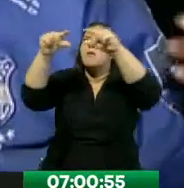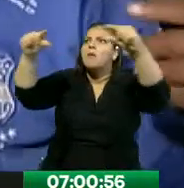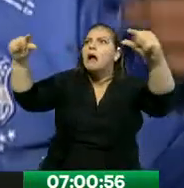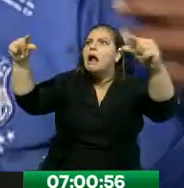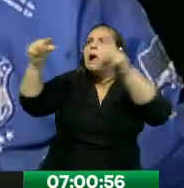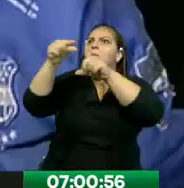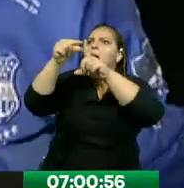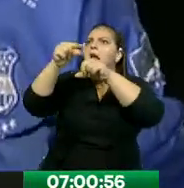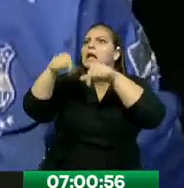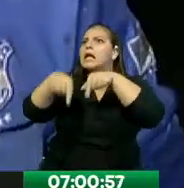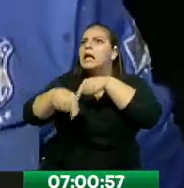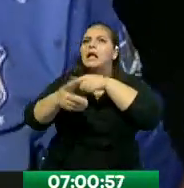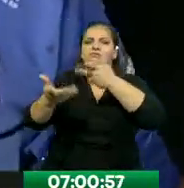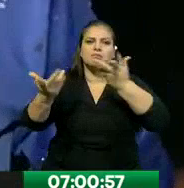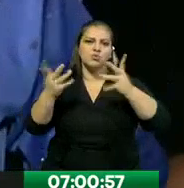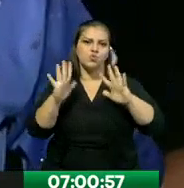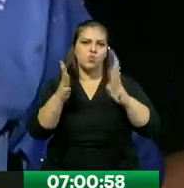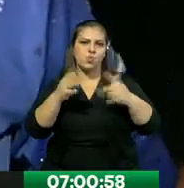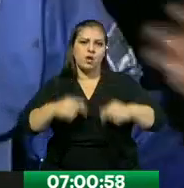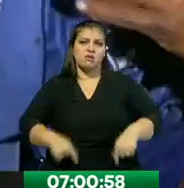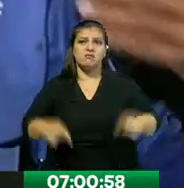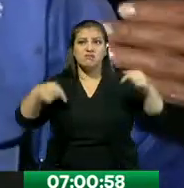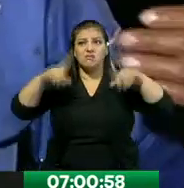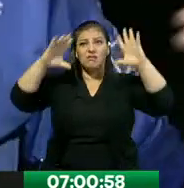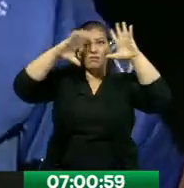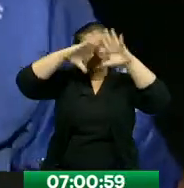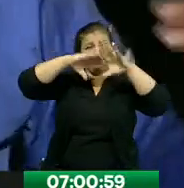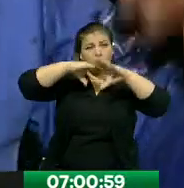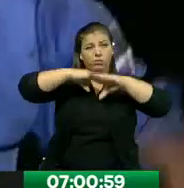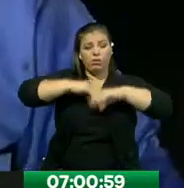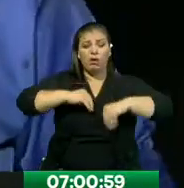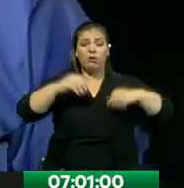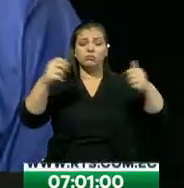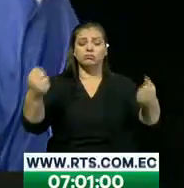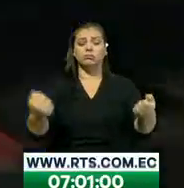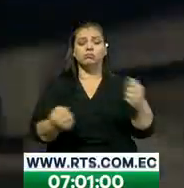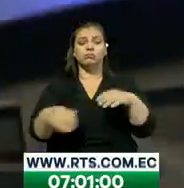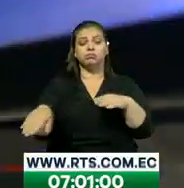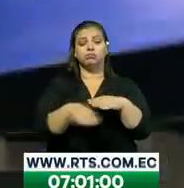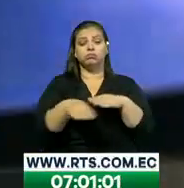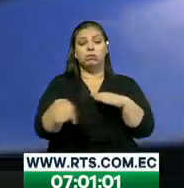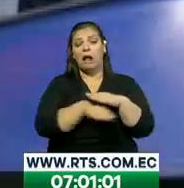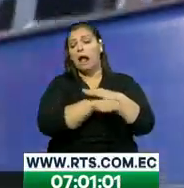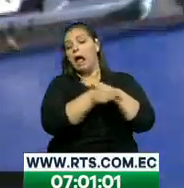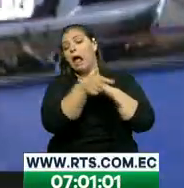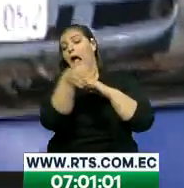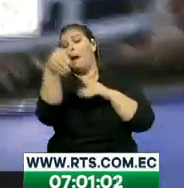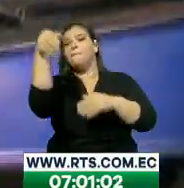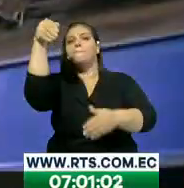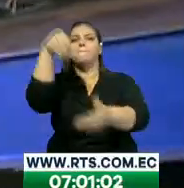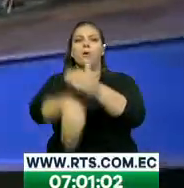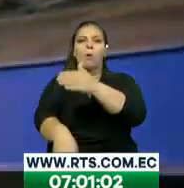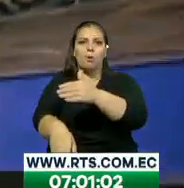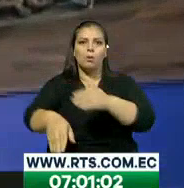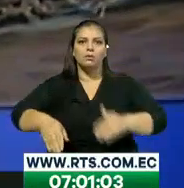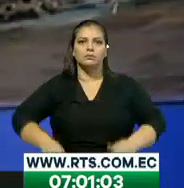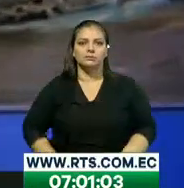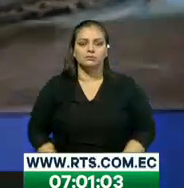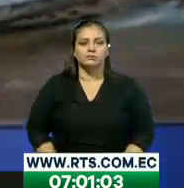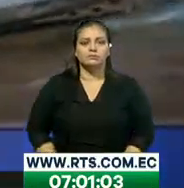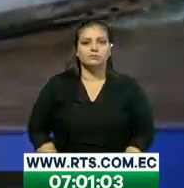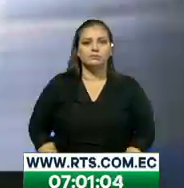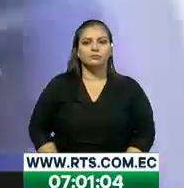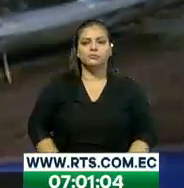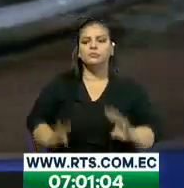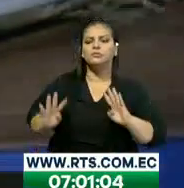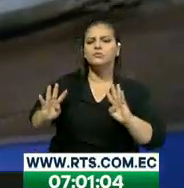la parte de allá es oscura, piensan que la calle es larga, una sola, y se van largo a la zanja. El fallecido no fue reconocido por